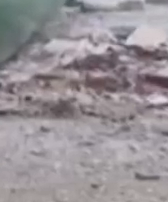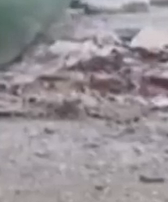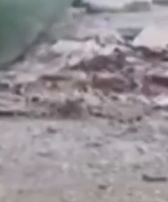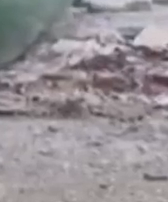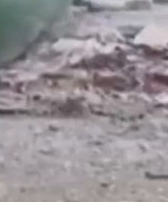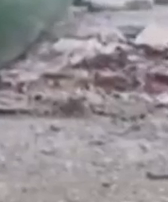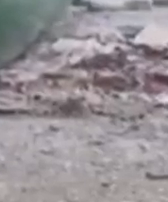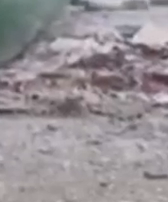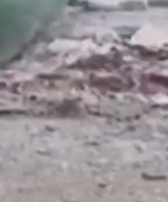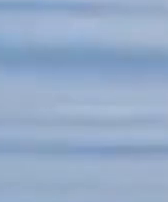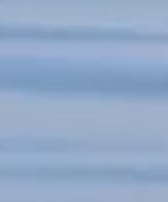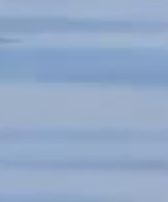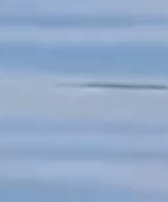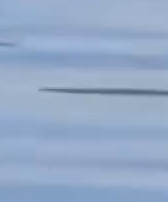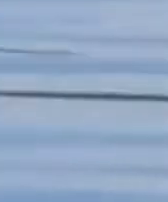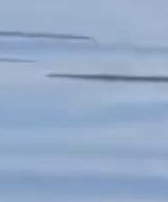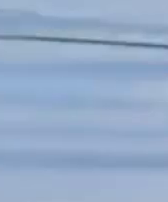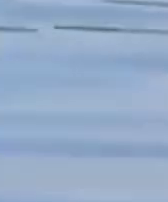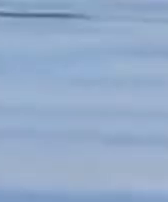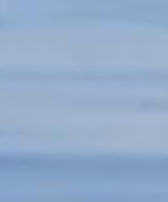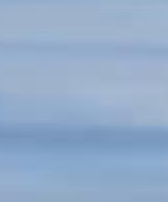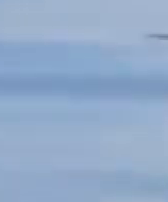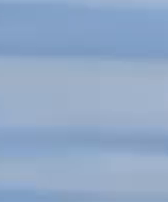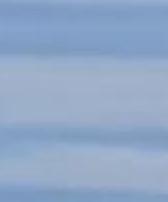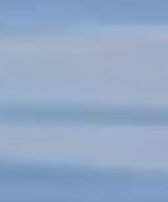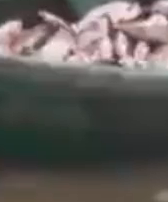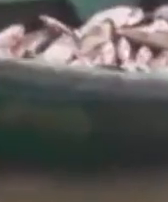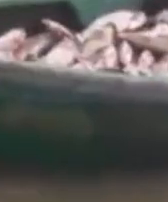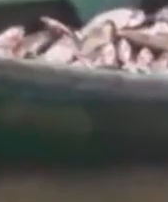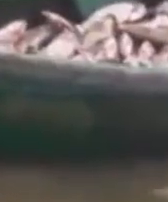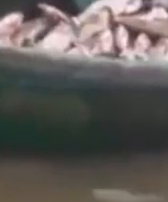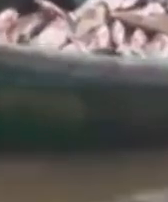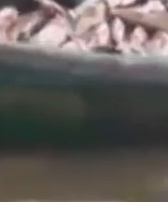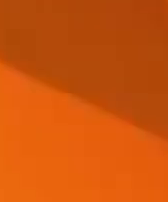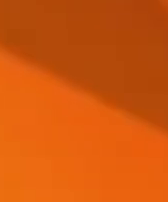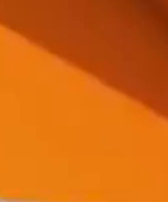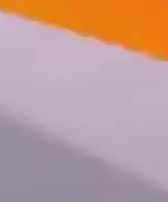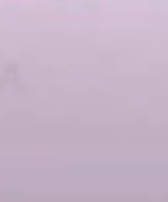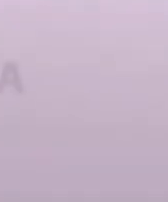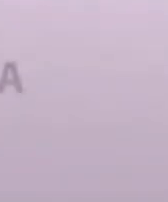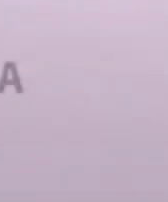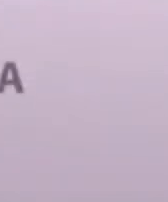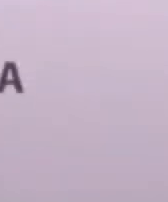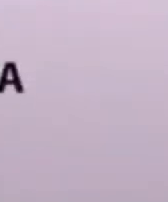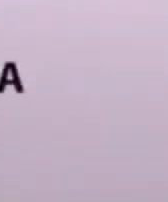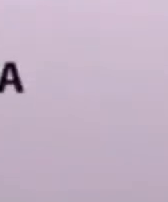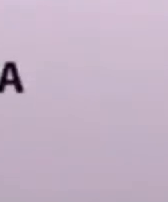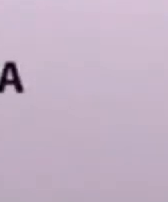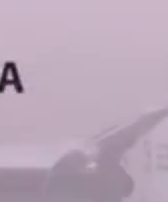firme con el morral lleno es la mejor forma de aportar a la provincia y al país.